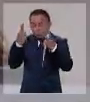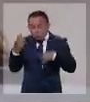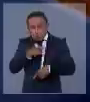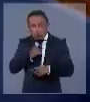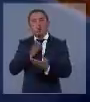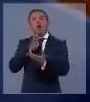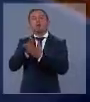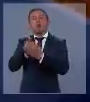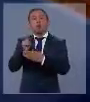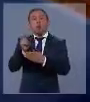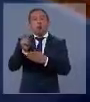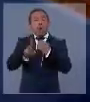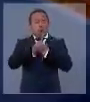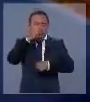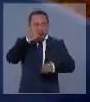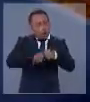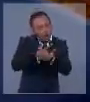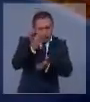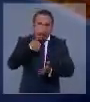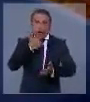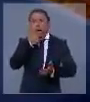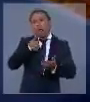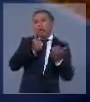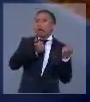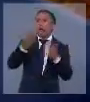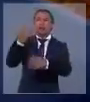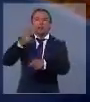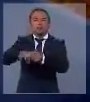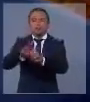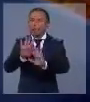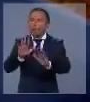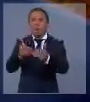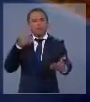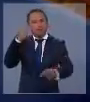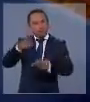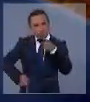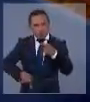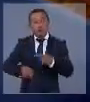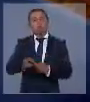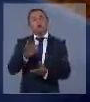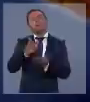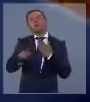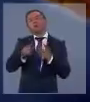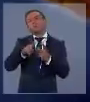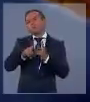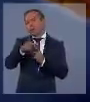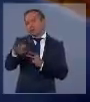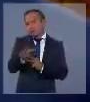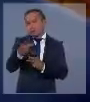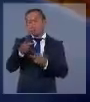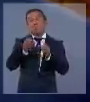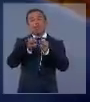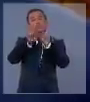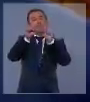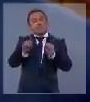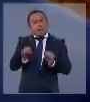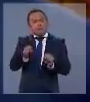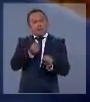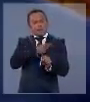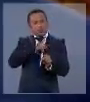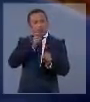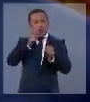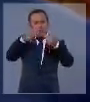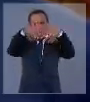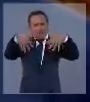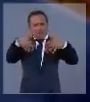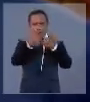ese sentido, candidato, otra pregunta que le hacen es si usted está a favor de integrar los sistemas de salud en uno solo, y si sí, ¿por qué? Y si no, ¿por qué y